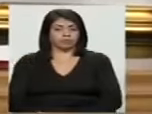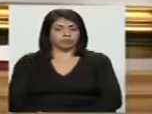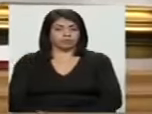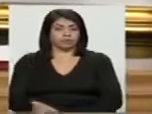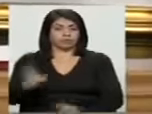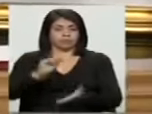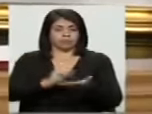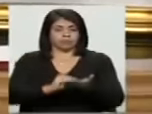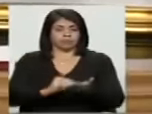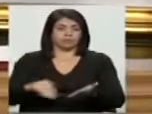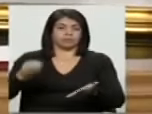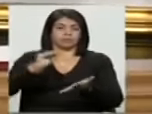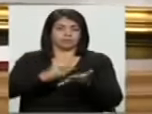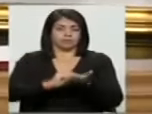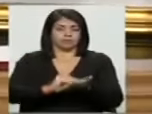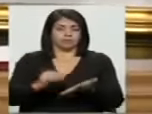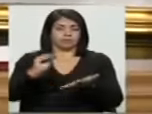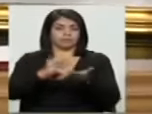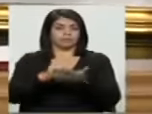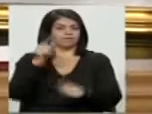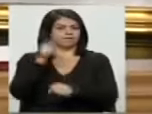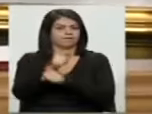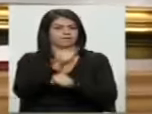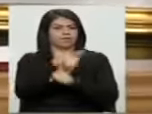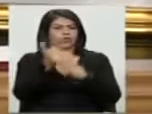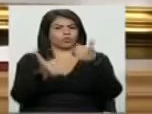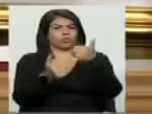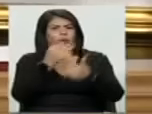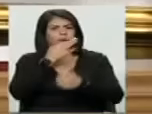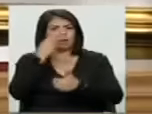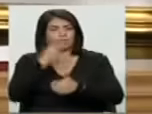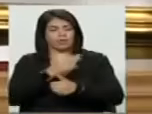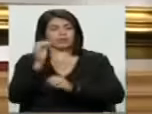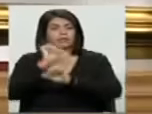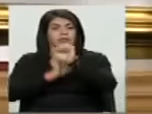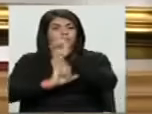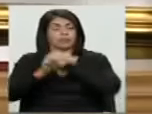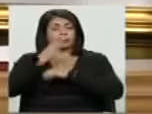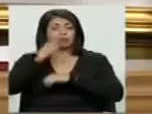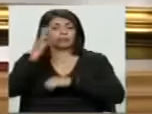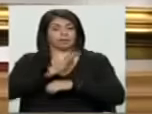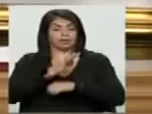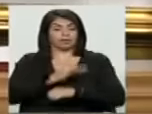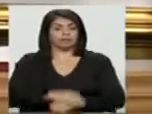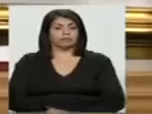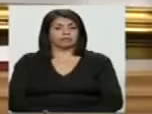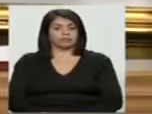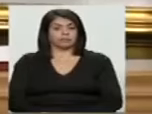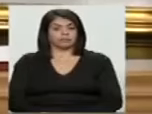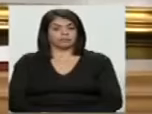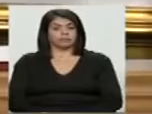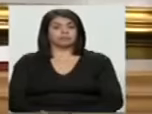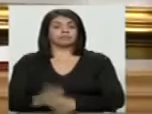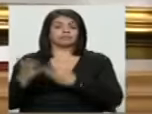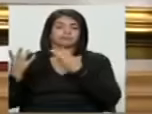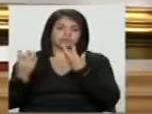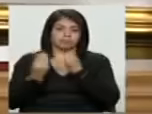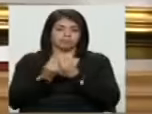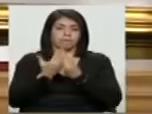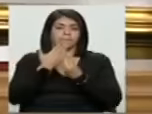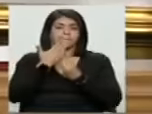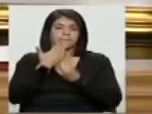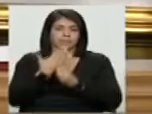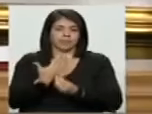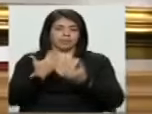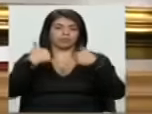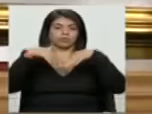una y otra vez señalar cuál es la verdad y defender la verdad. Por eso los conmino y les solicito